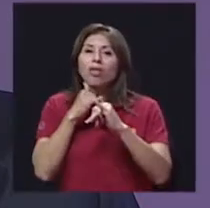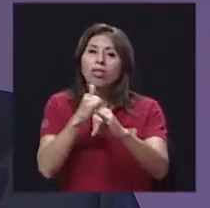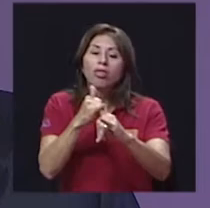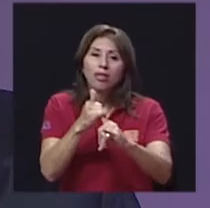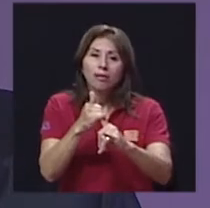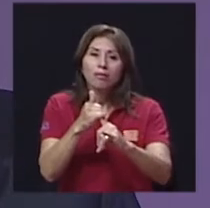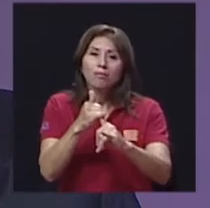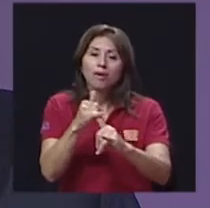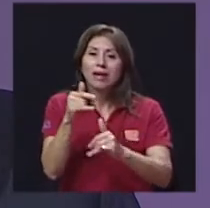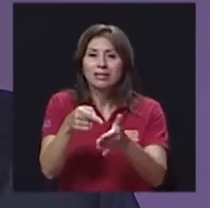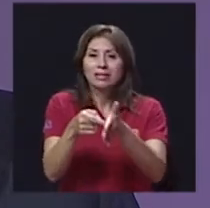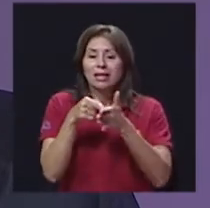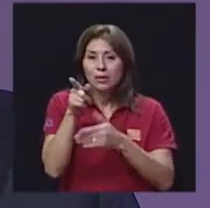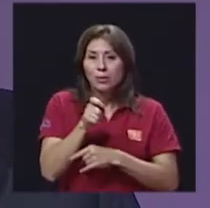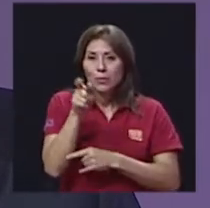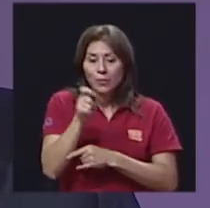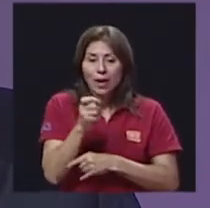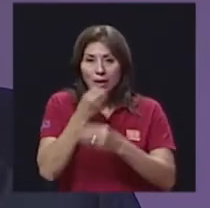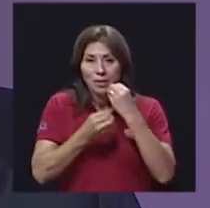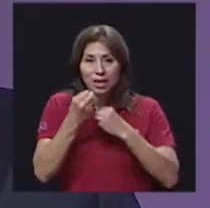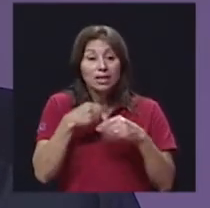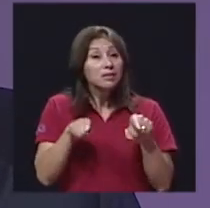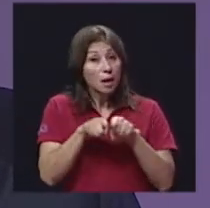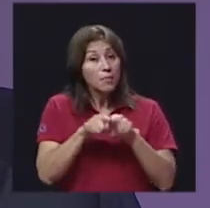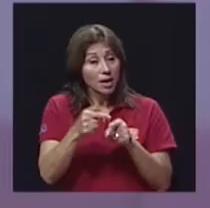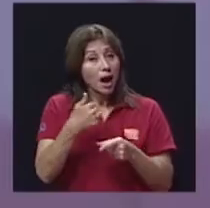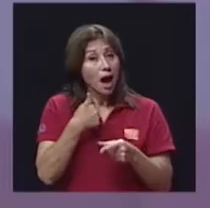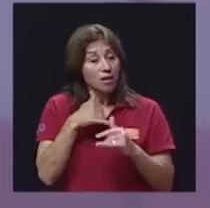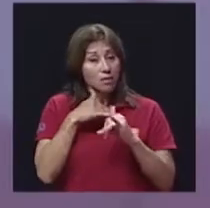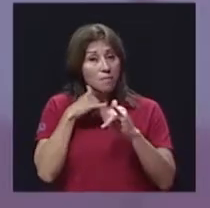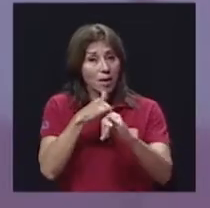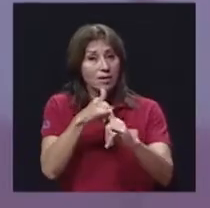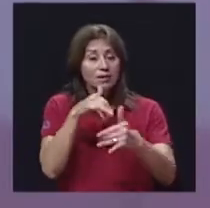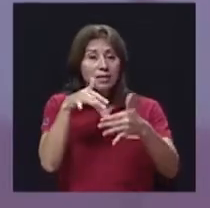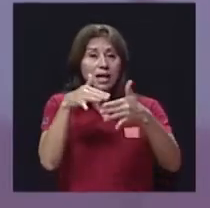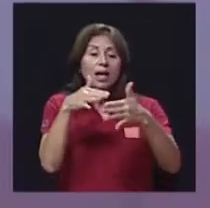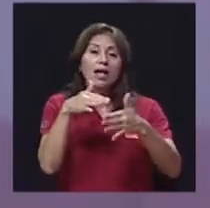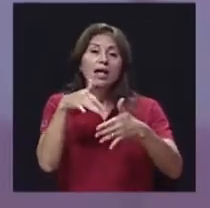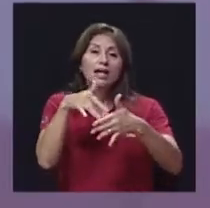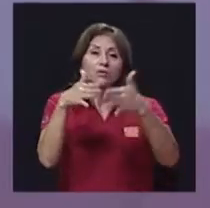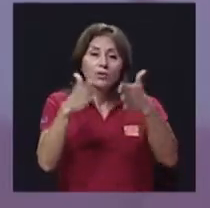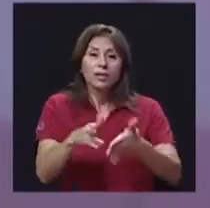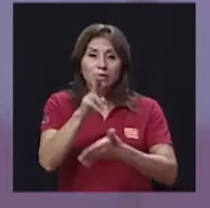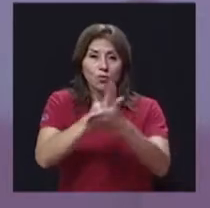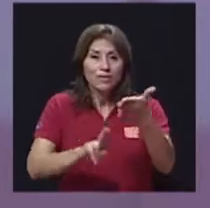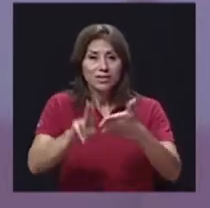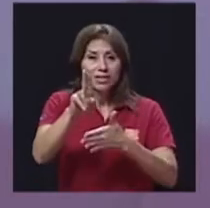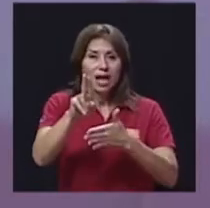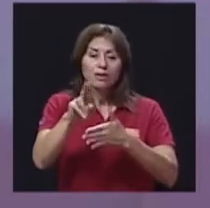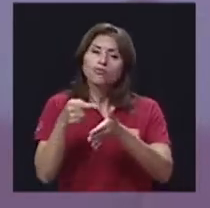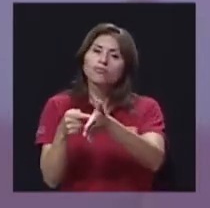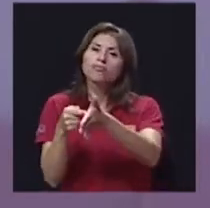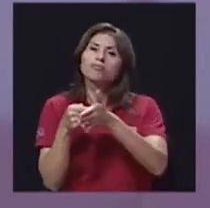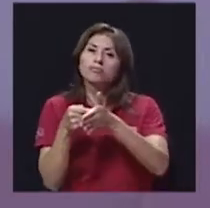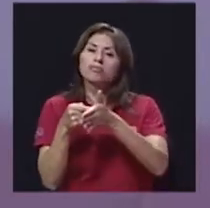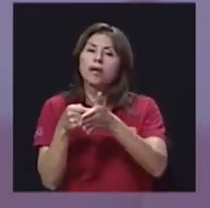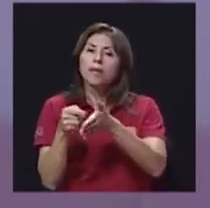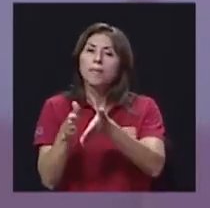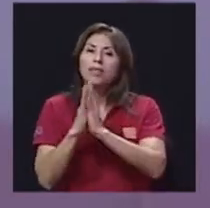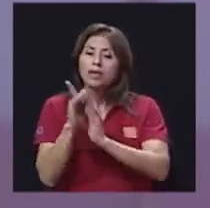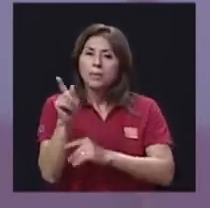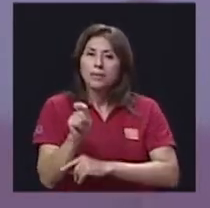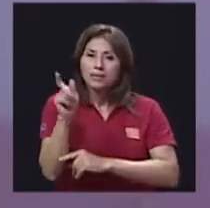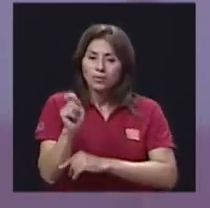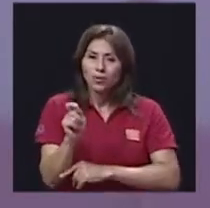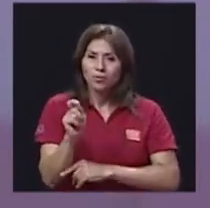estudiantes universitarios contra sus padres o contra su madre para pedir pensión alimentaria. Así es que no es que el servicio sea